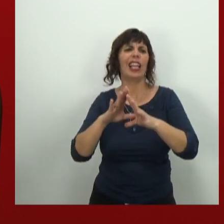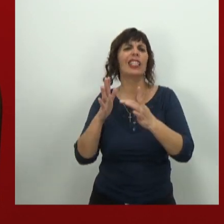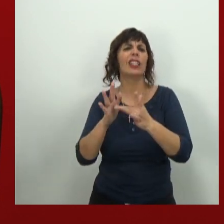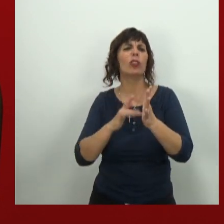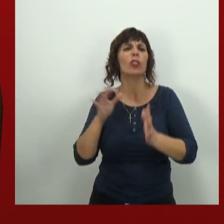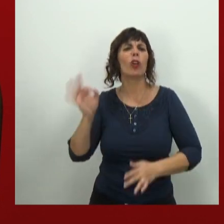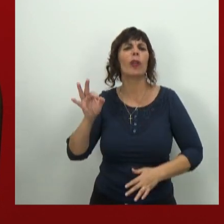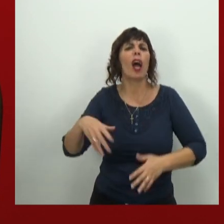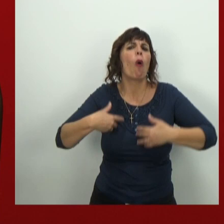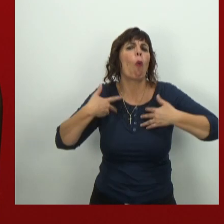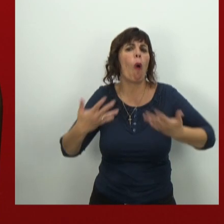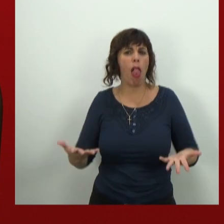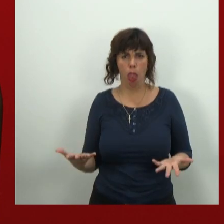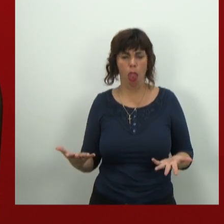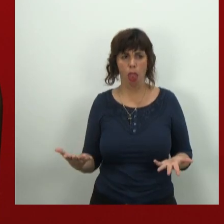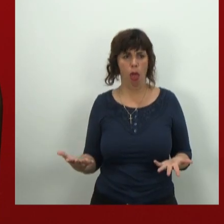Jesucristo?